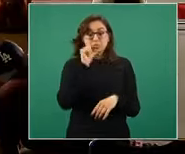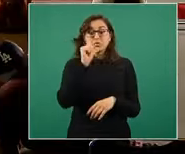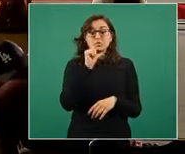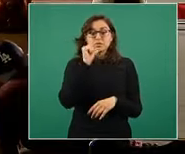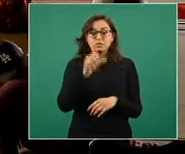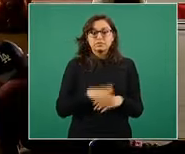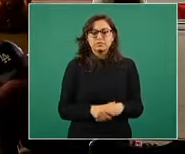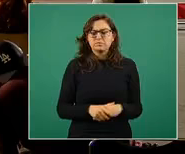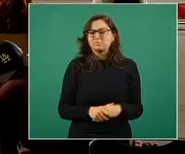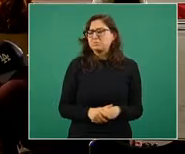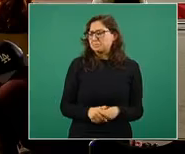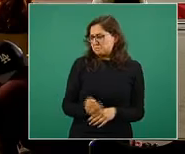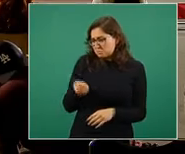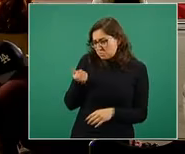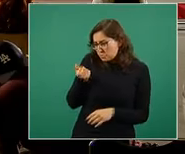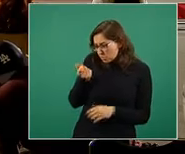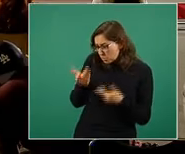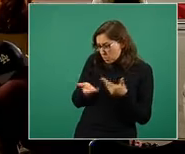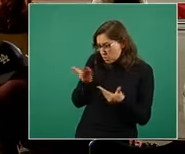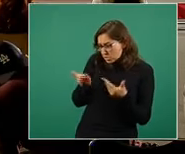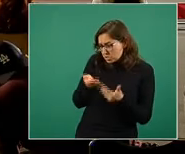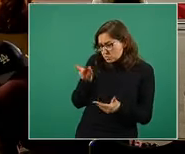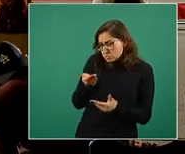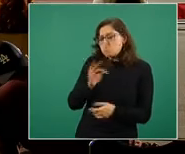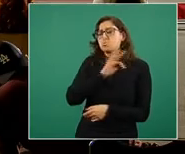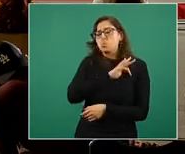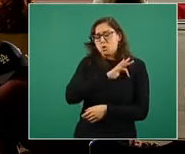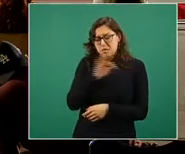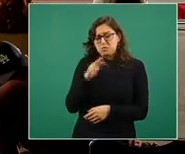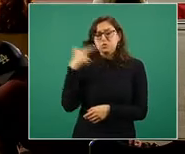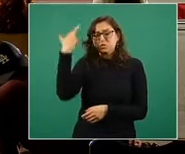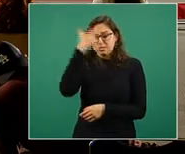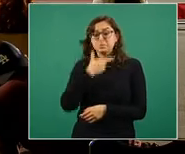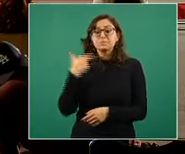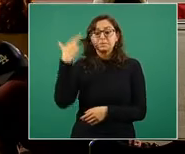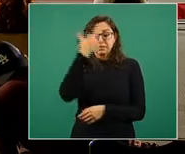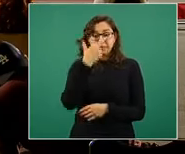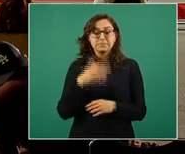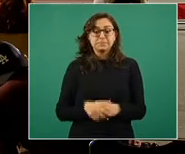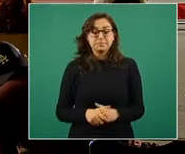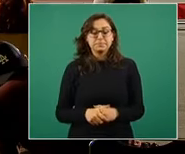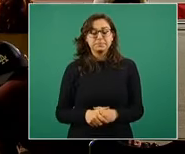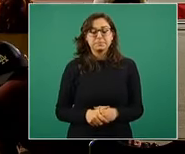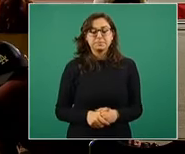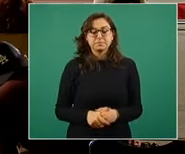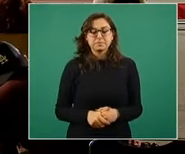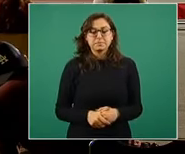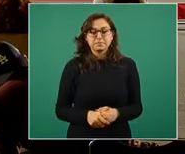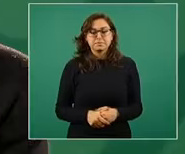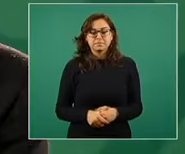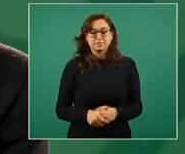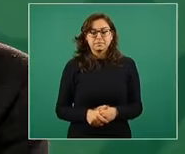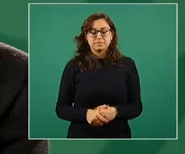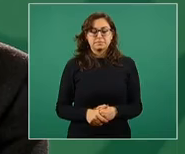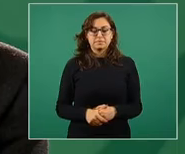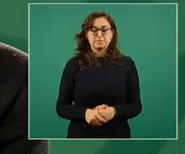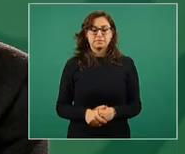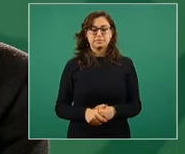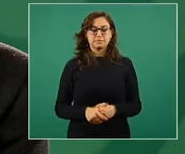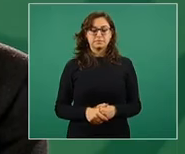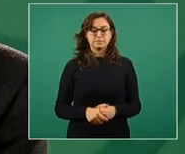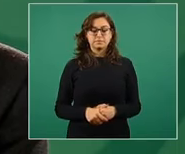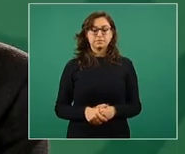tan poquitas, podemos revisar los casos específicos. Sin problema. Sobre la primera pregunta. Sobre la primera pregunta, la guía que tenemos